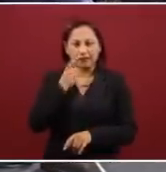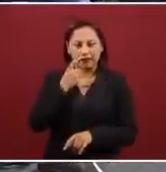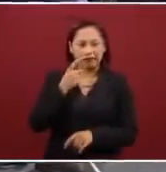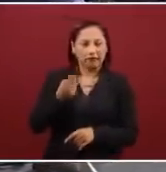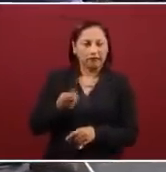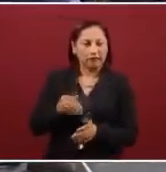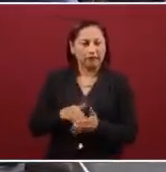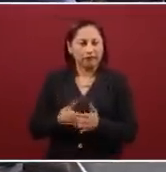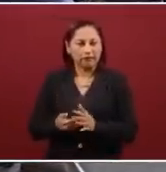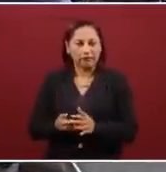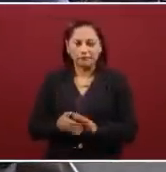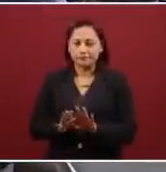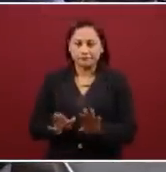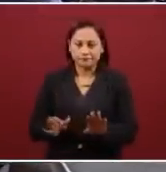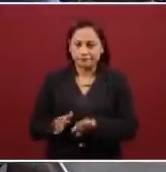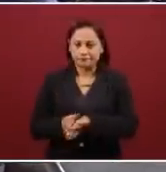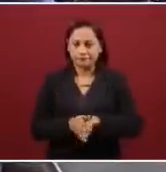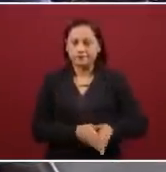decidimos